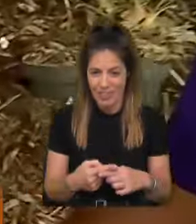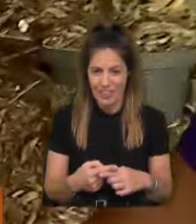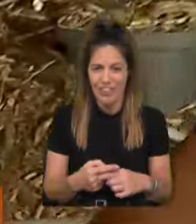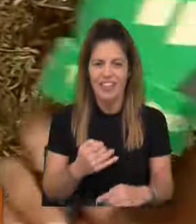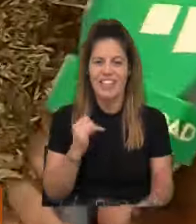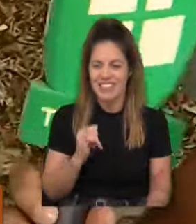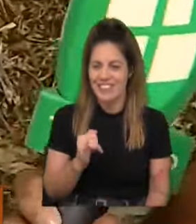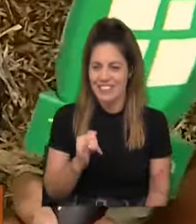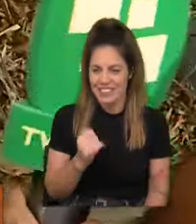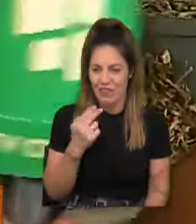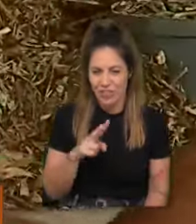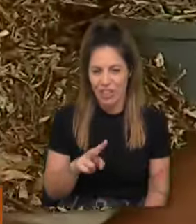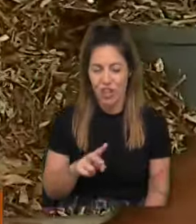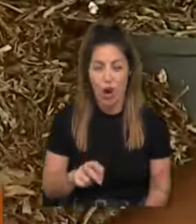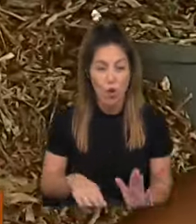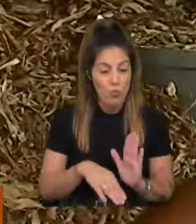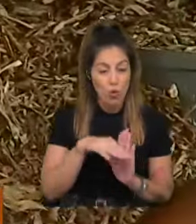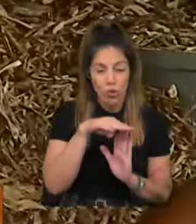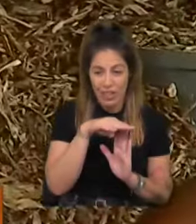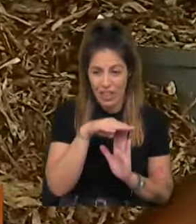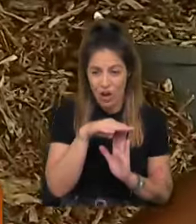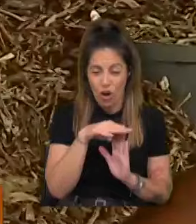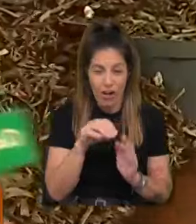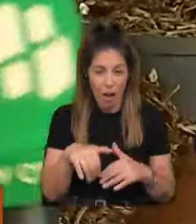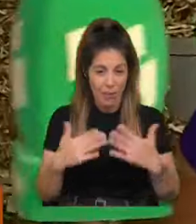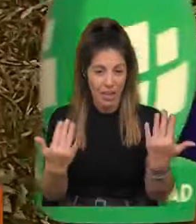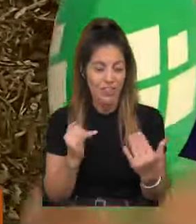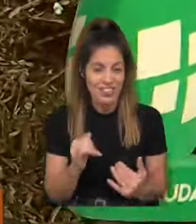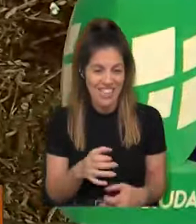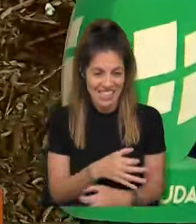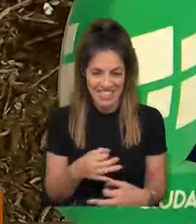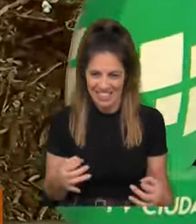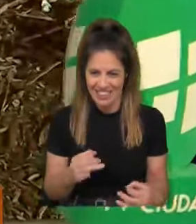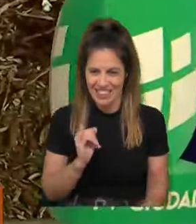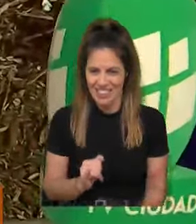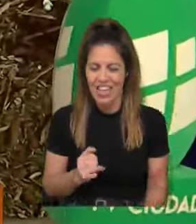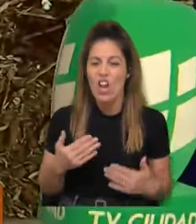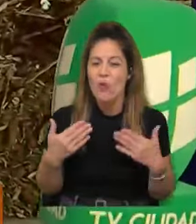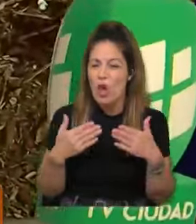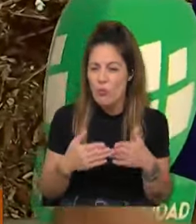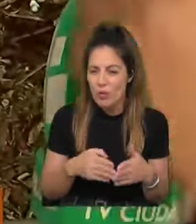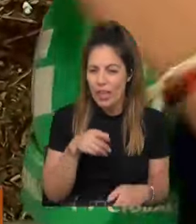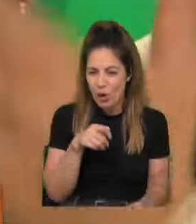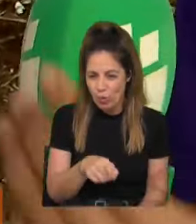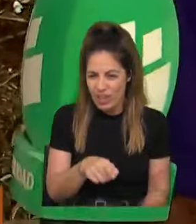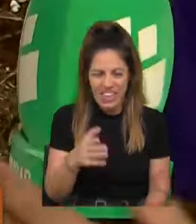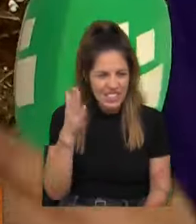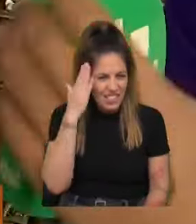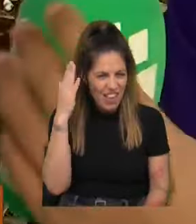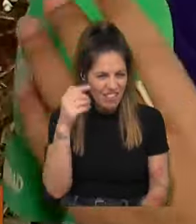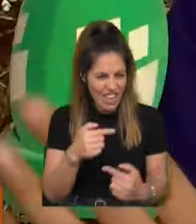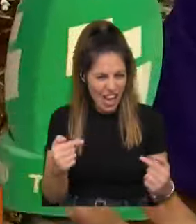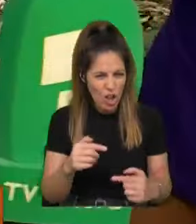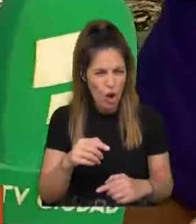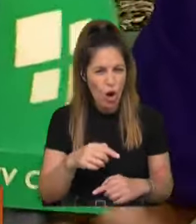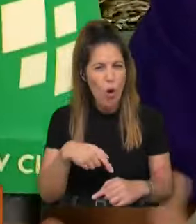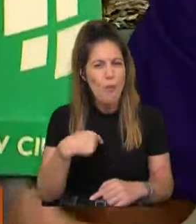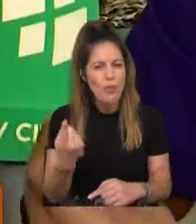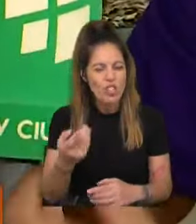viendo obvio puntero del Campeonato excelente Bueno Le voy a preguntar a usted carbonera si sabe algo acerca de los próximos